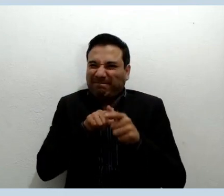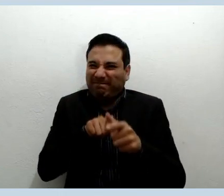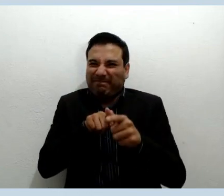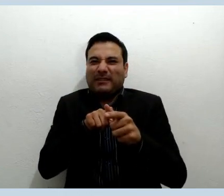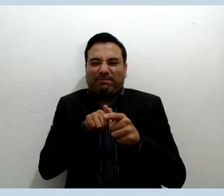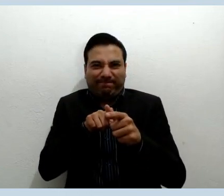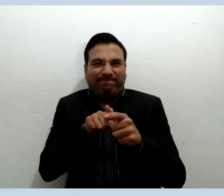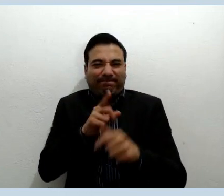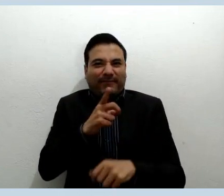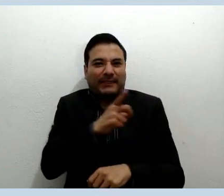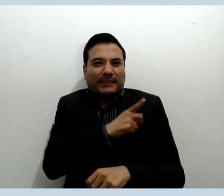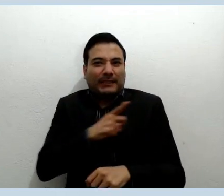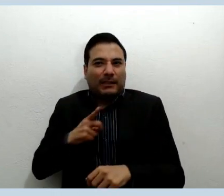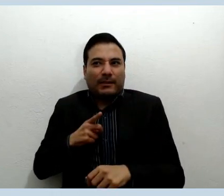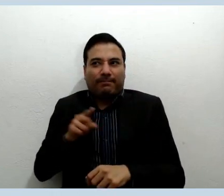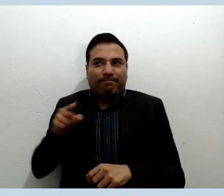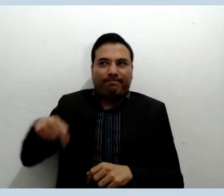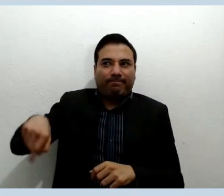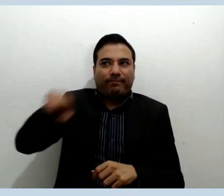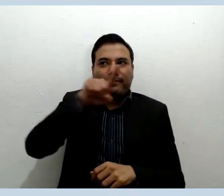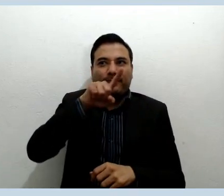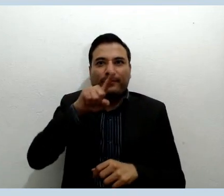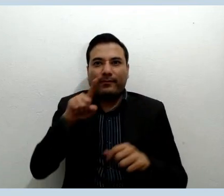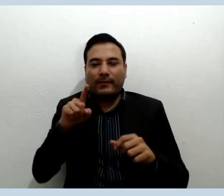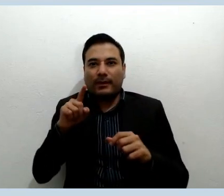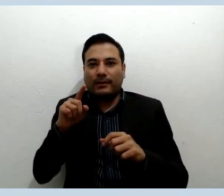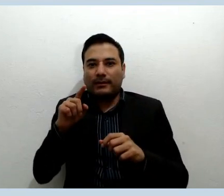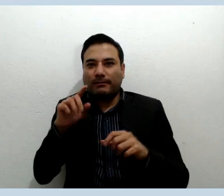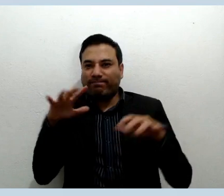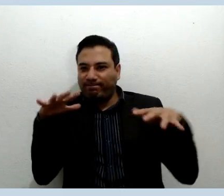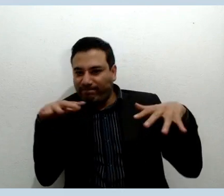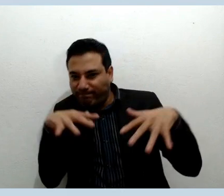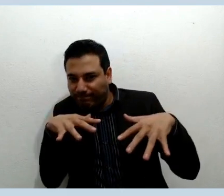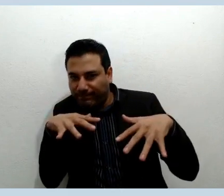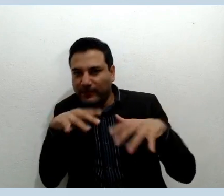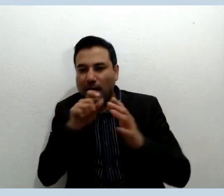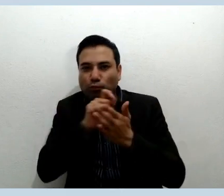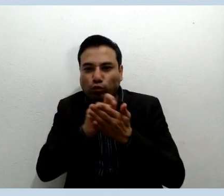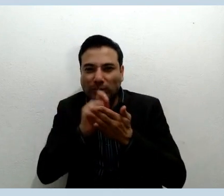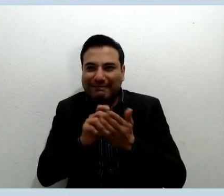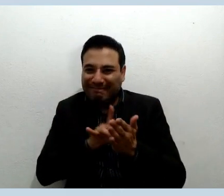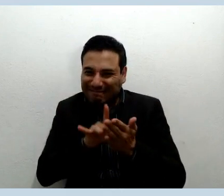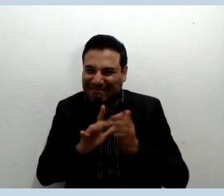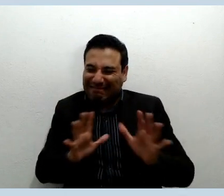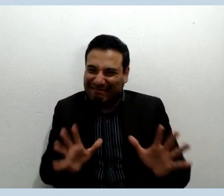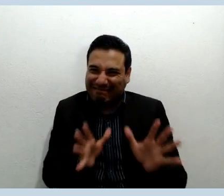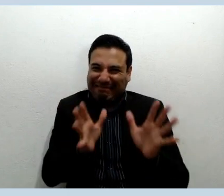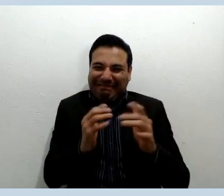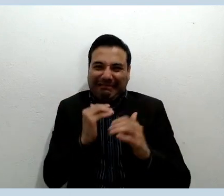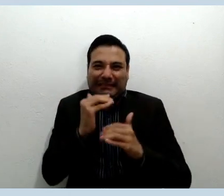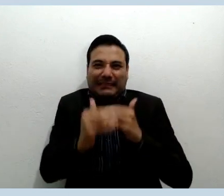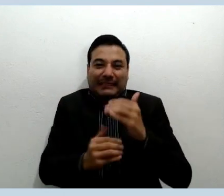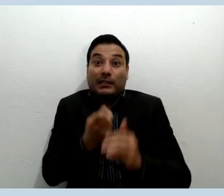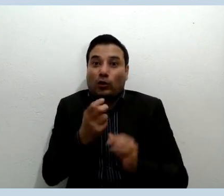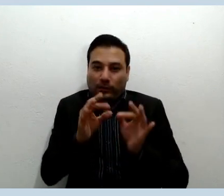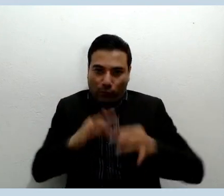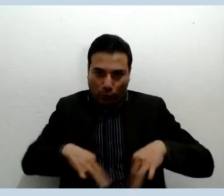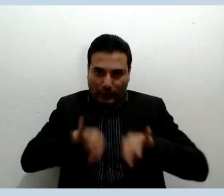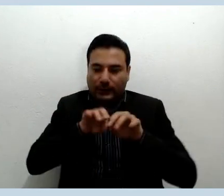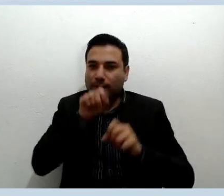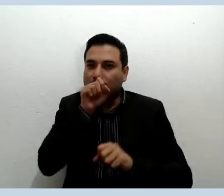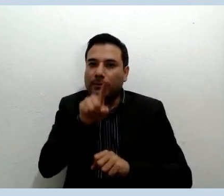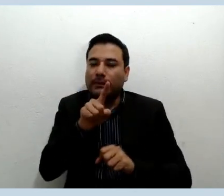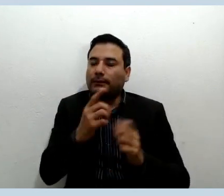que miren a apuntes eso esto creo que también sería importante deseáis